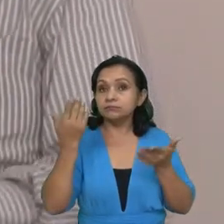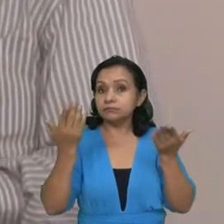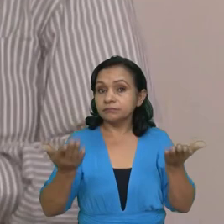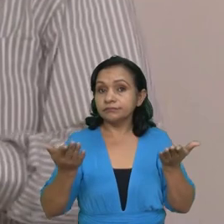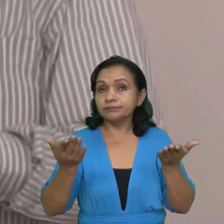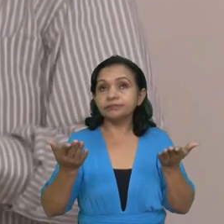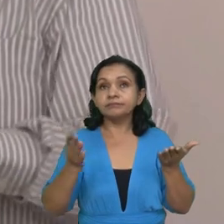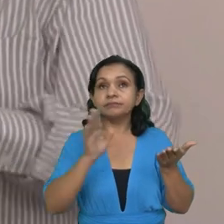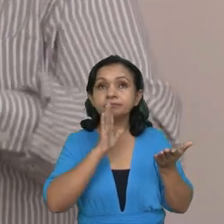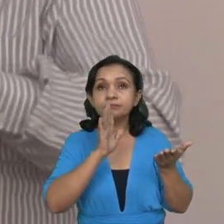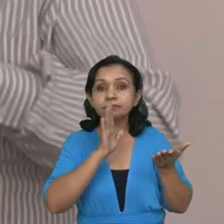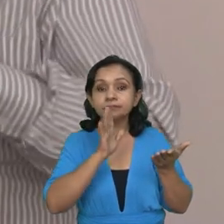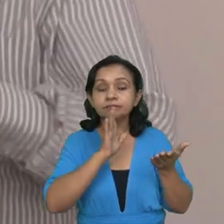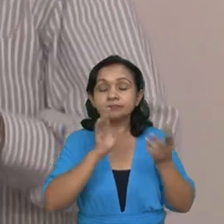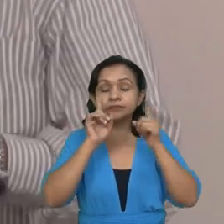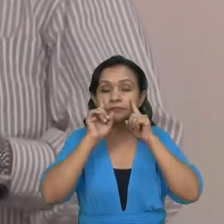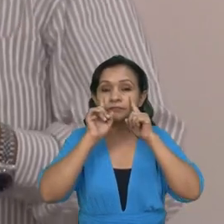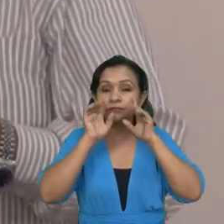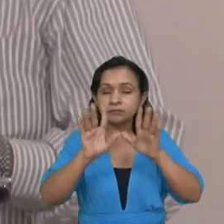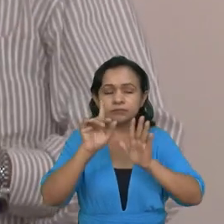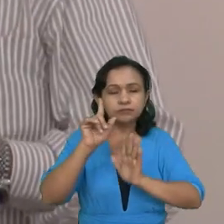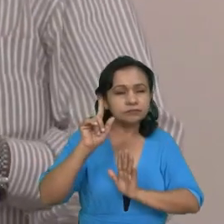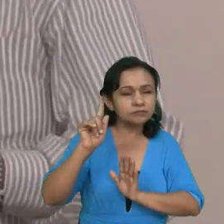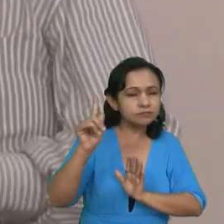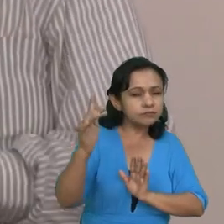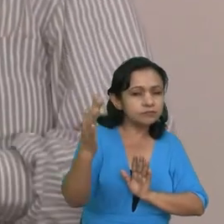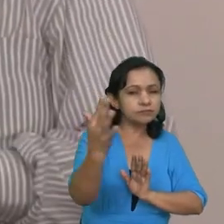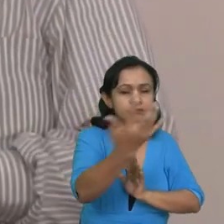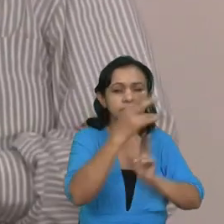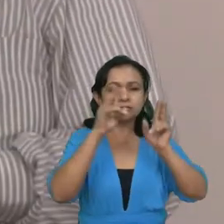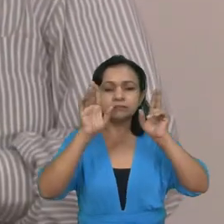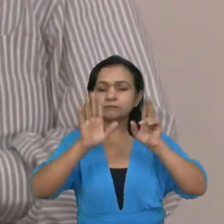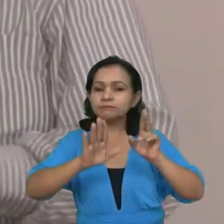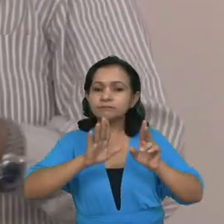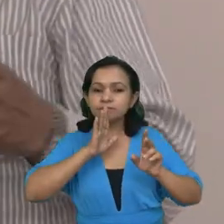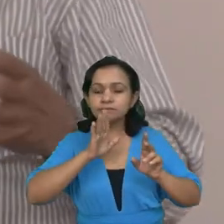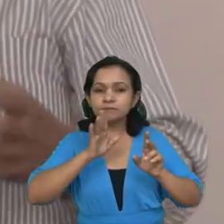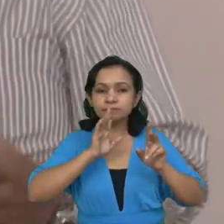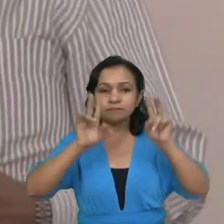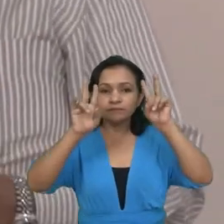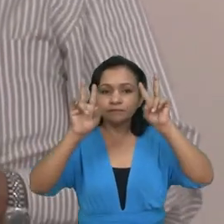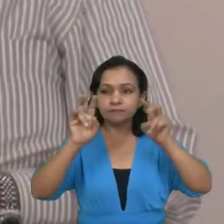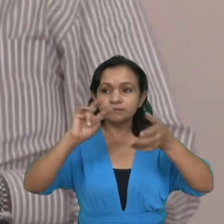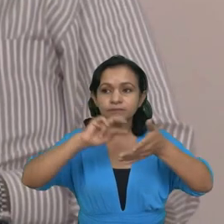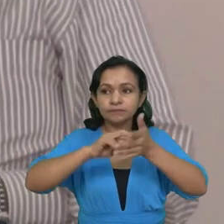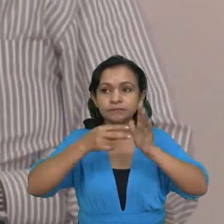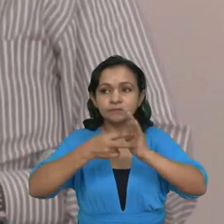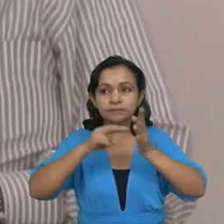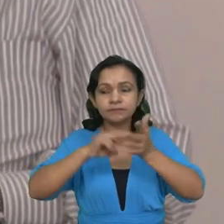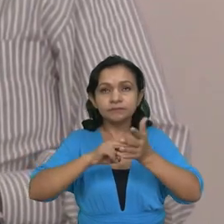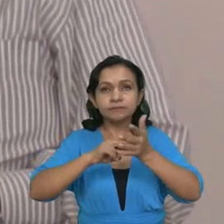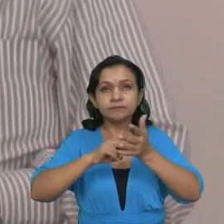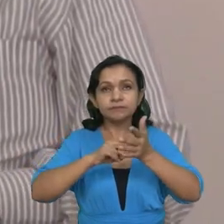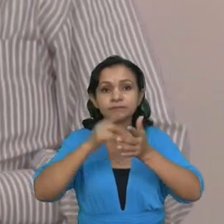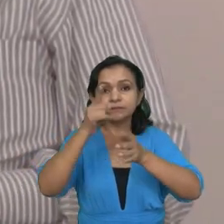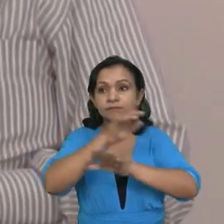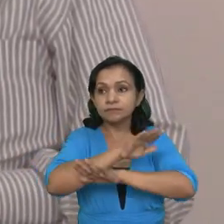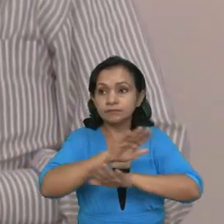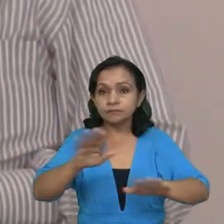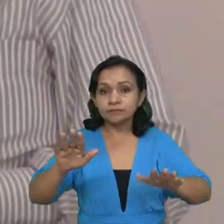vamos a hablar de la seguridad en todo el contexto de la palabra en el último momento